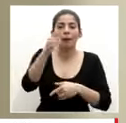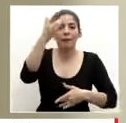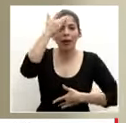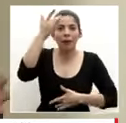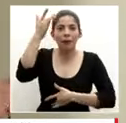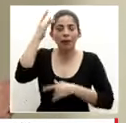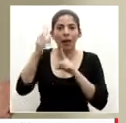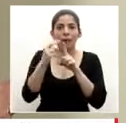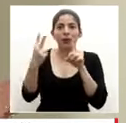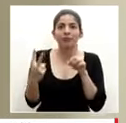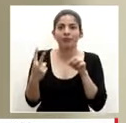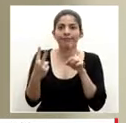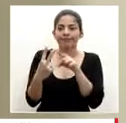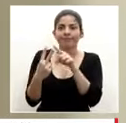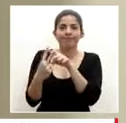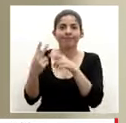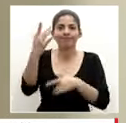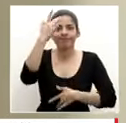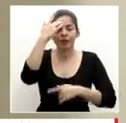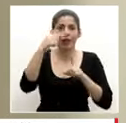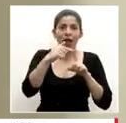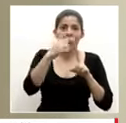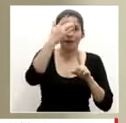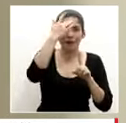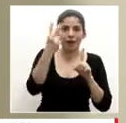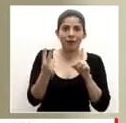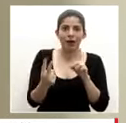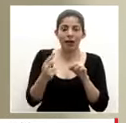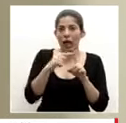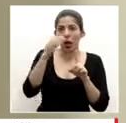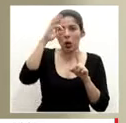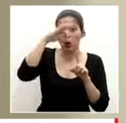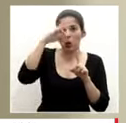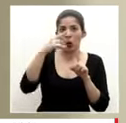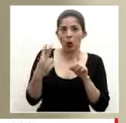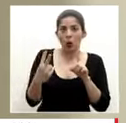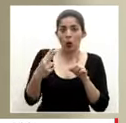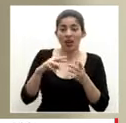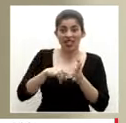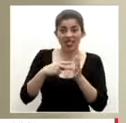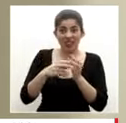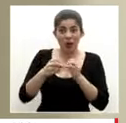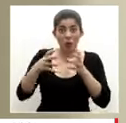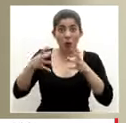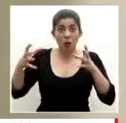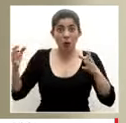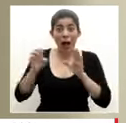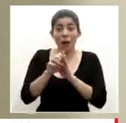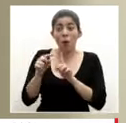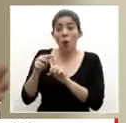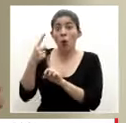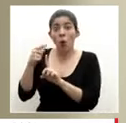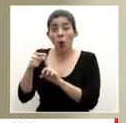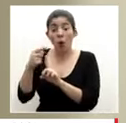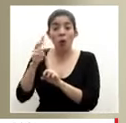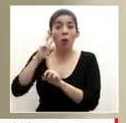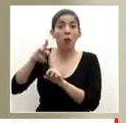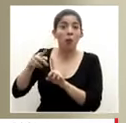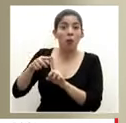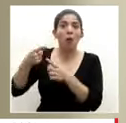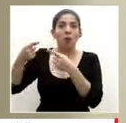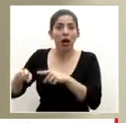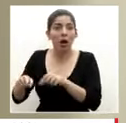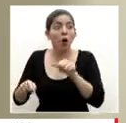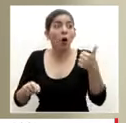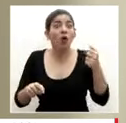Y por el momento no es que estamos diciendo que esto vaya a provocar un brote enorme, pero cada caso de estos, si empezamos a transgredir, a no hacer